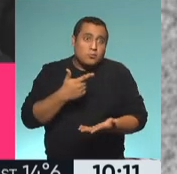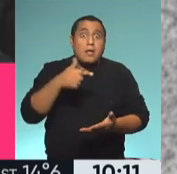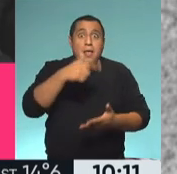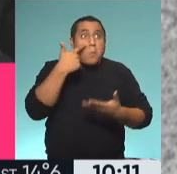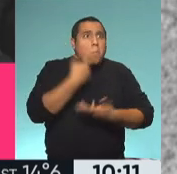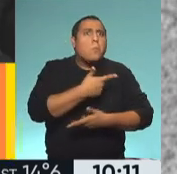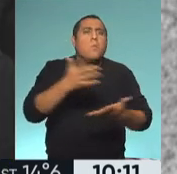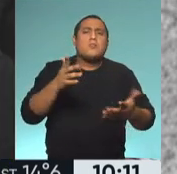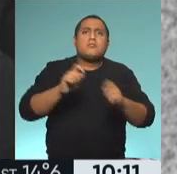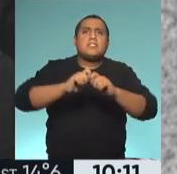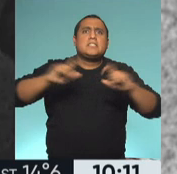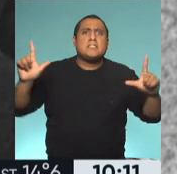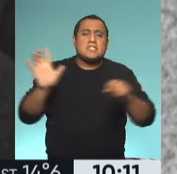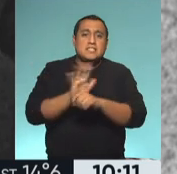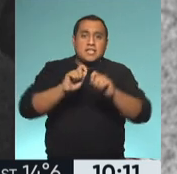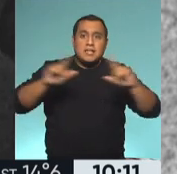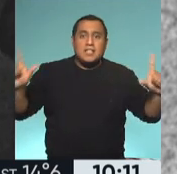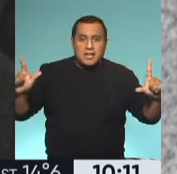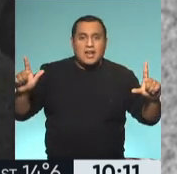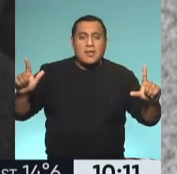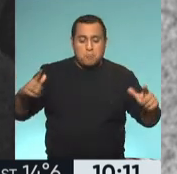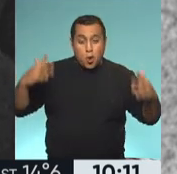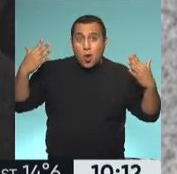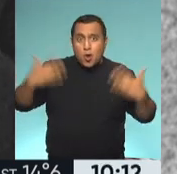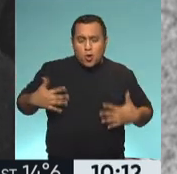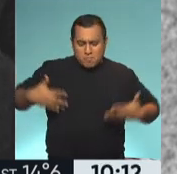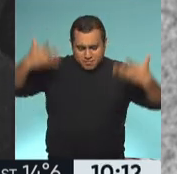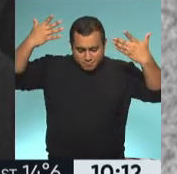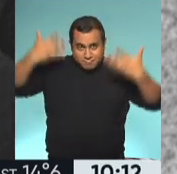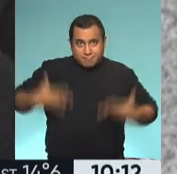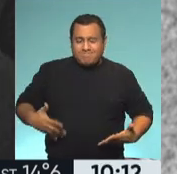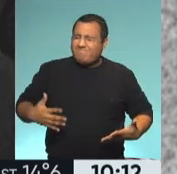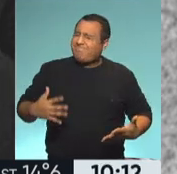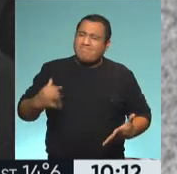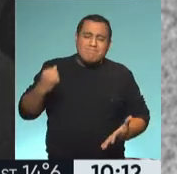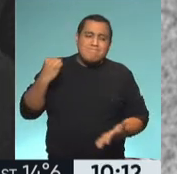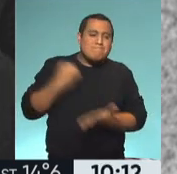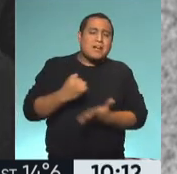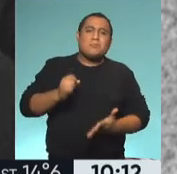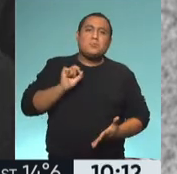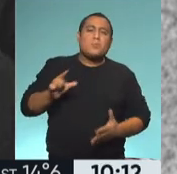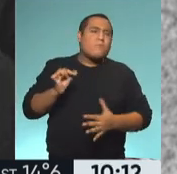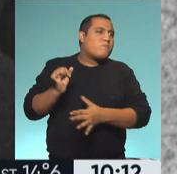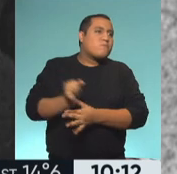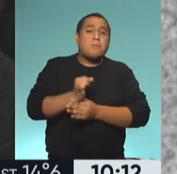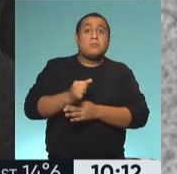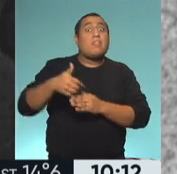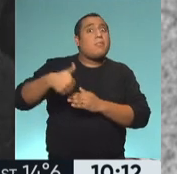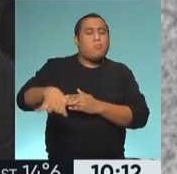cine ataviado con la ropa que lo haría famoso y lo convertiría en una